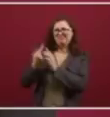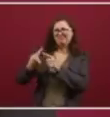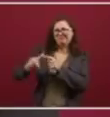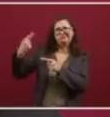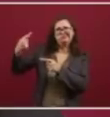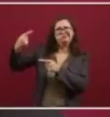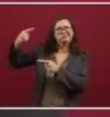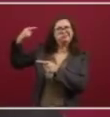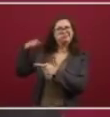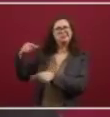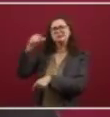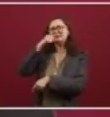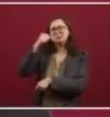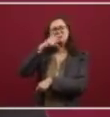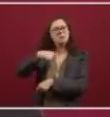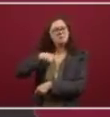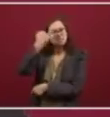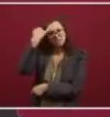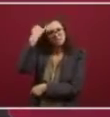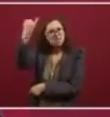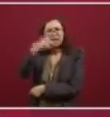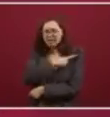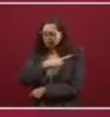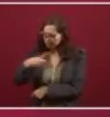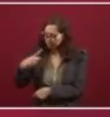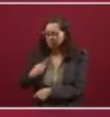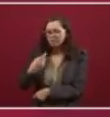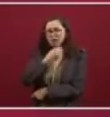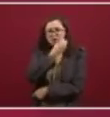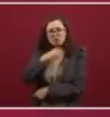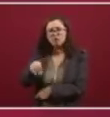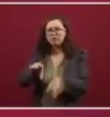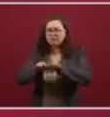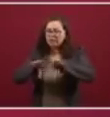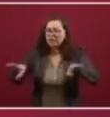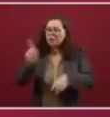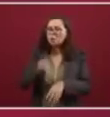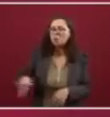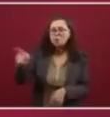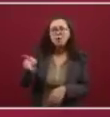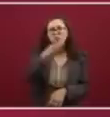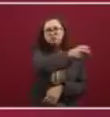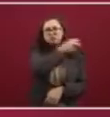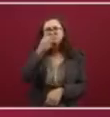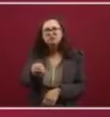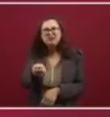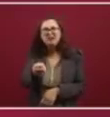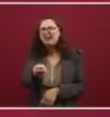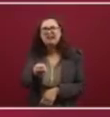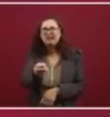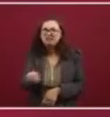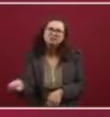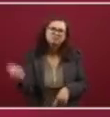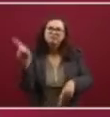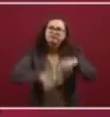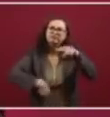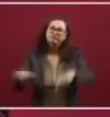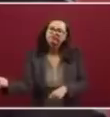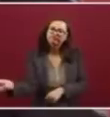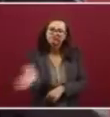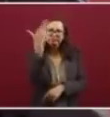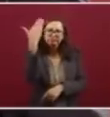los anteriores, porque pienso que en la democracia el pueblo pone y el pueblo quita, y no debe de